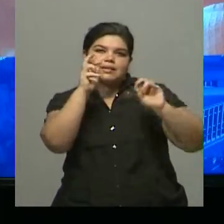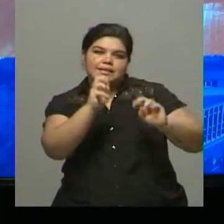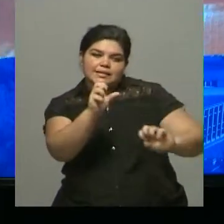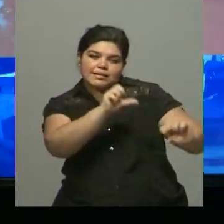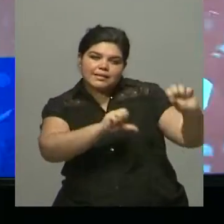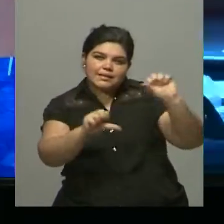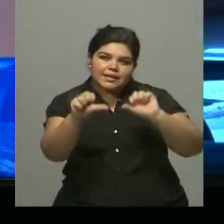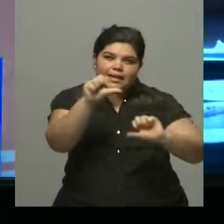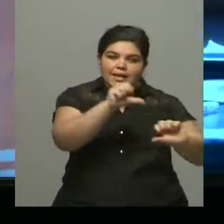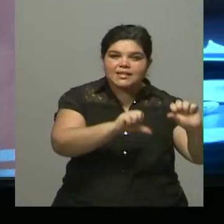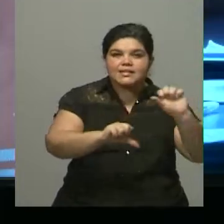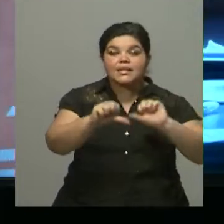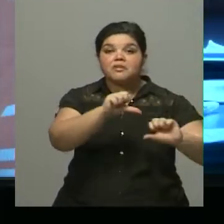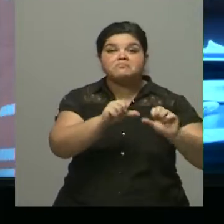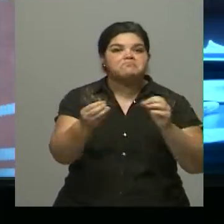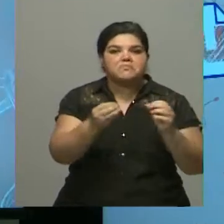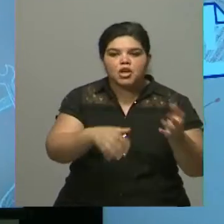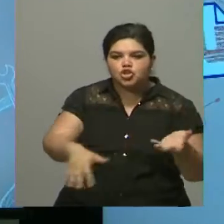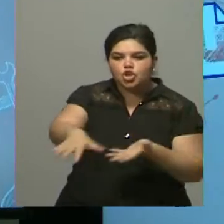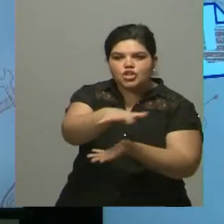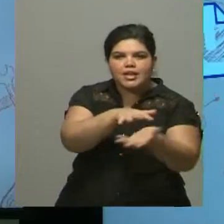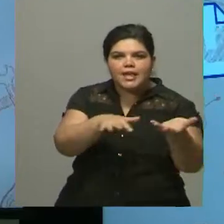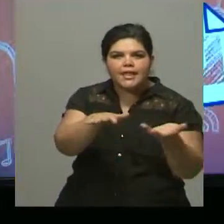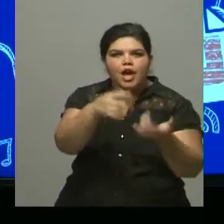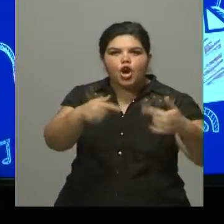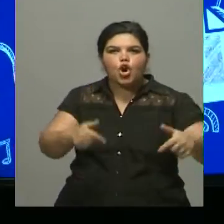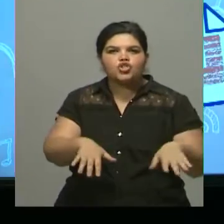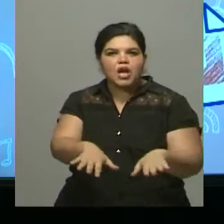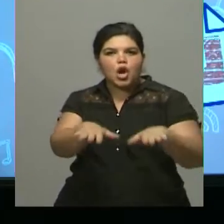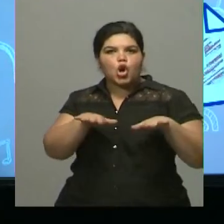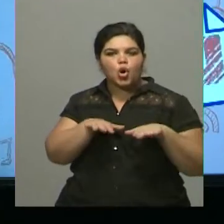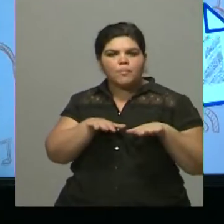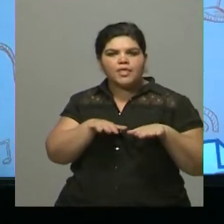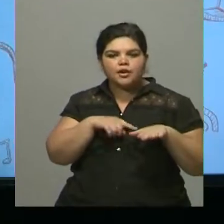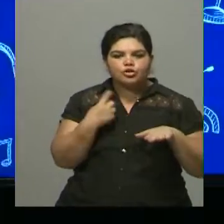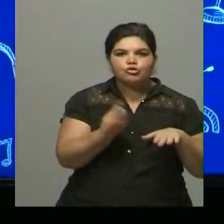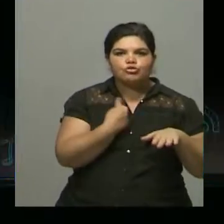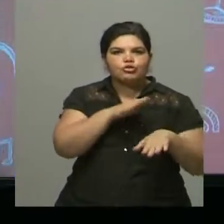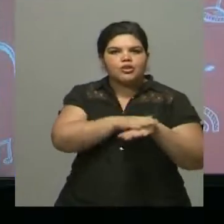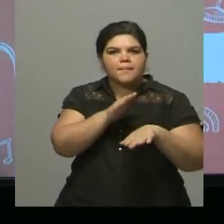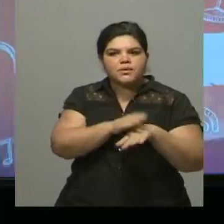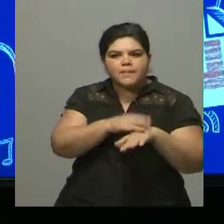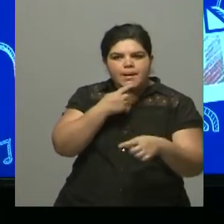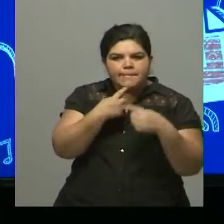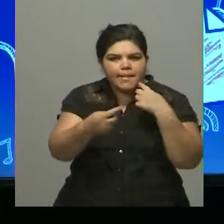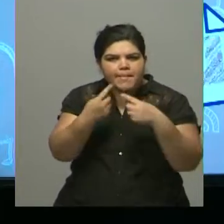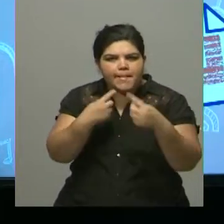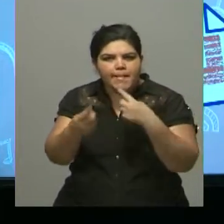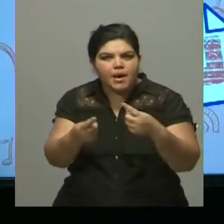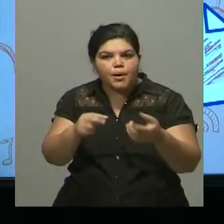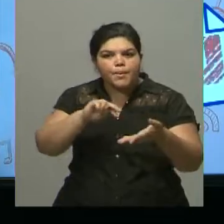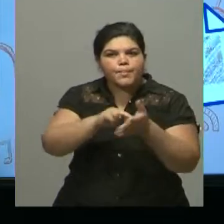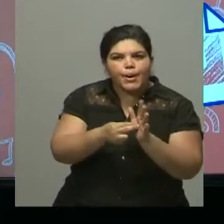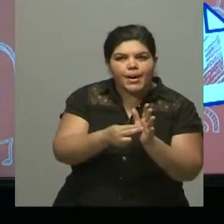dedica a incomodar, a interpelar a la sociedad, a interpelar el sentido común, interpelar aquello y problematizar aquello que aparece